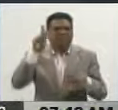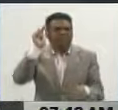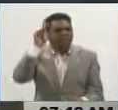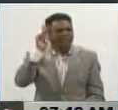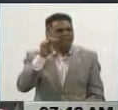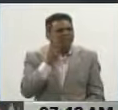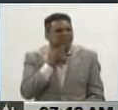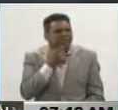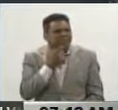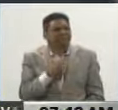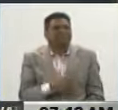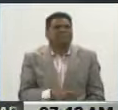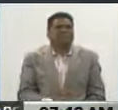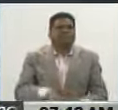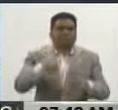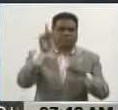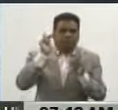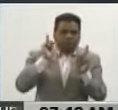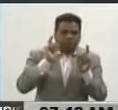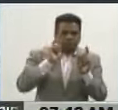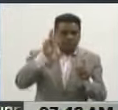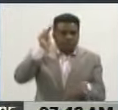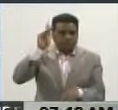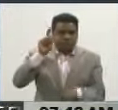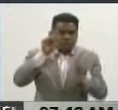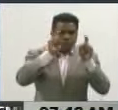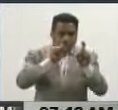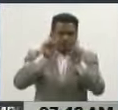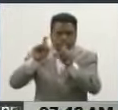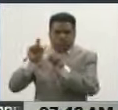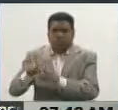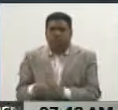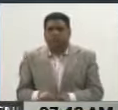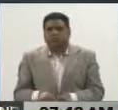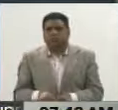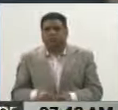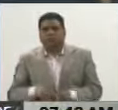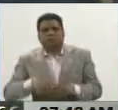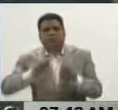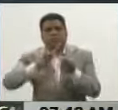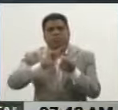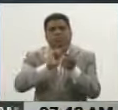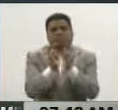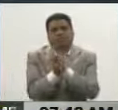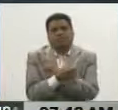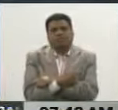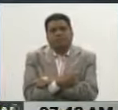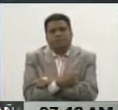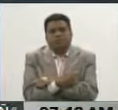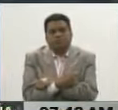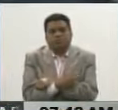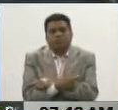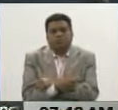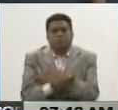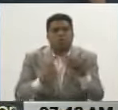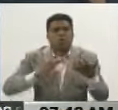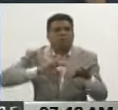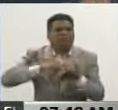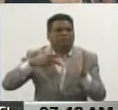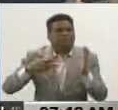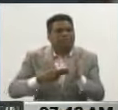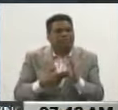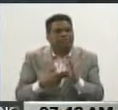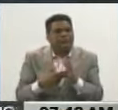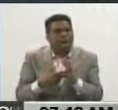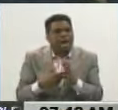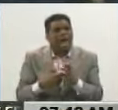que la docencia es dar clase. Nosotros estamos haciendo un proceso de transformación de ese concepto que llega a impactar la jornada de